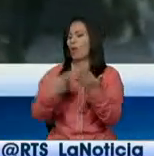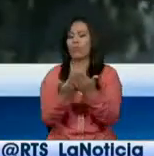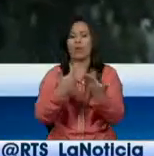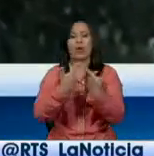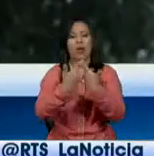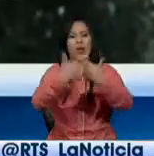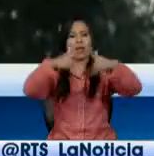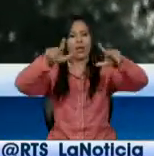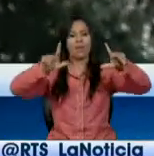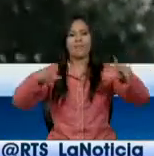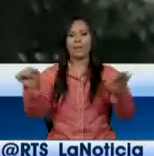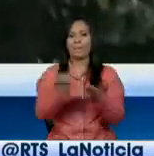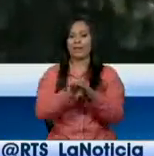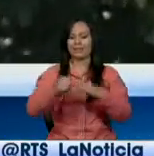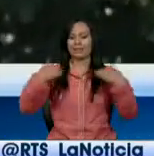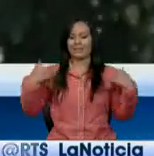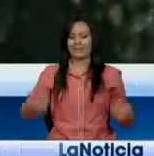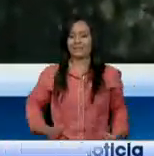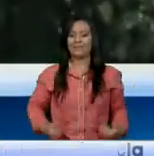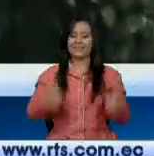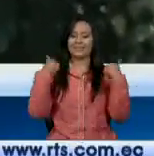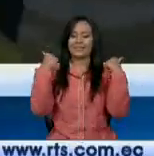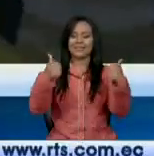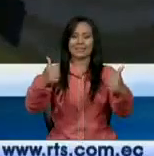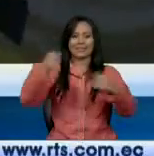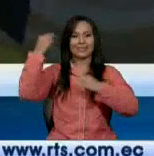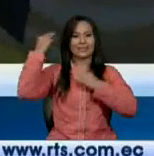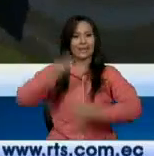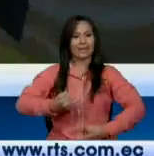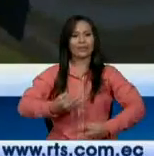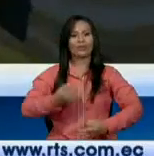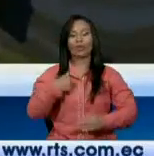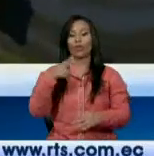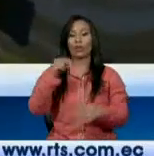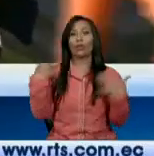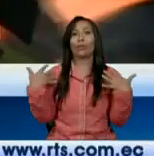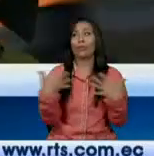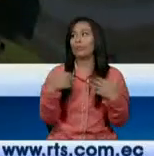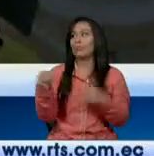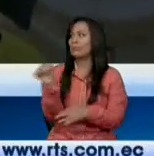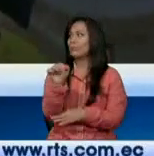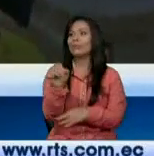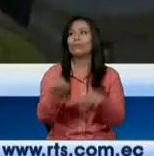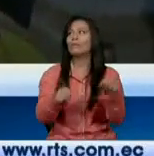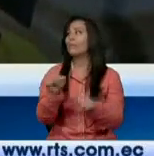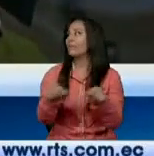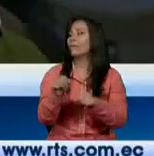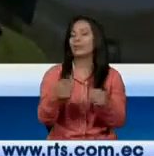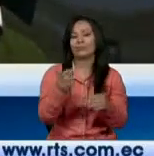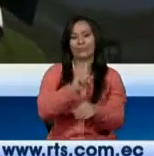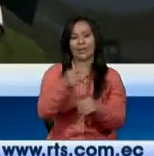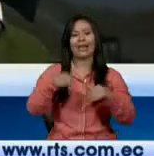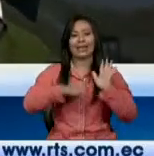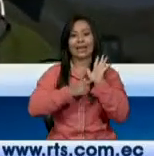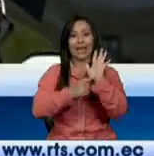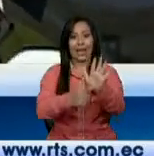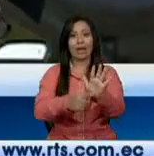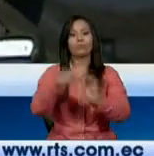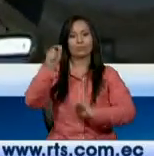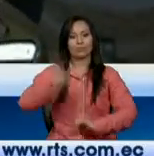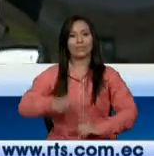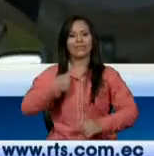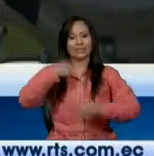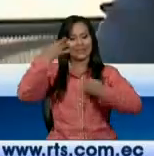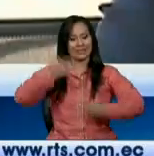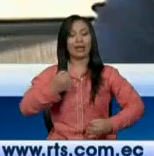podemos entrenar seguros, donde podemos ejercitarnos de forma segura, pero sobre todo donde podemos ser un ejemplo a nivel mundial de movilizarnos de